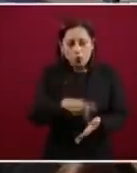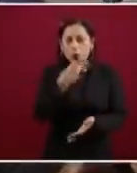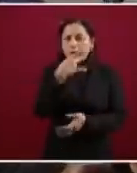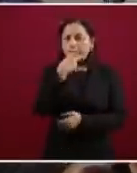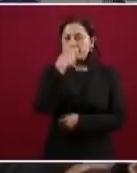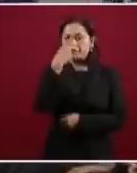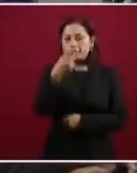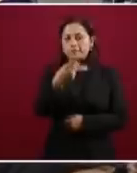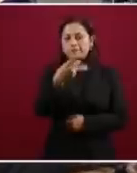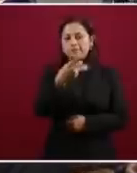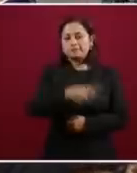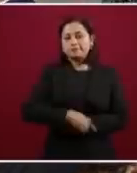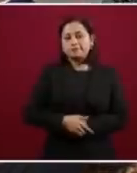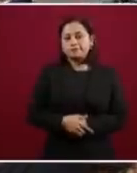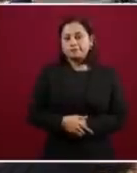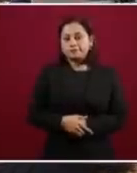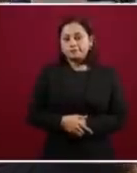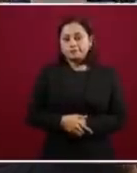Antes